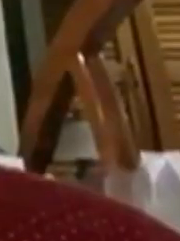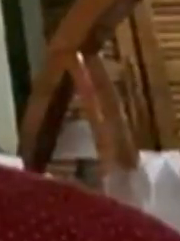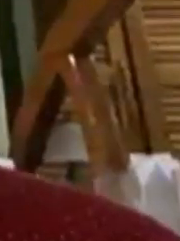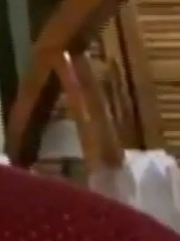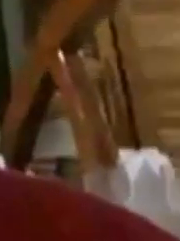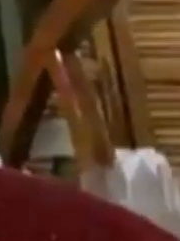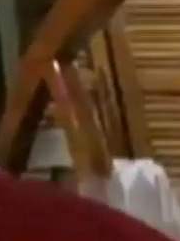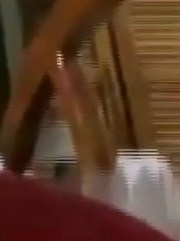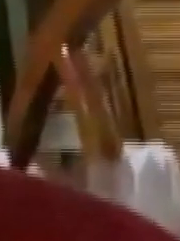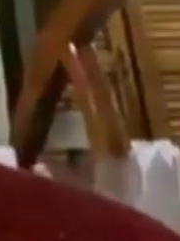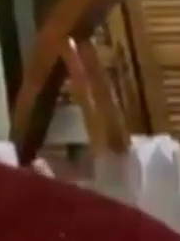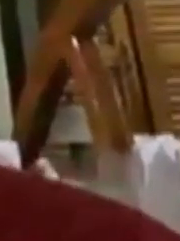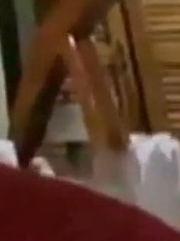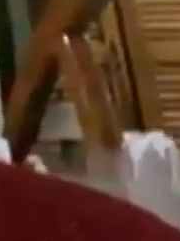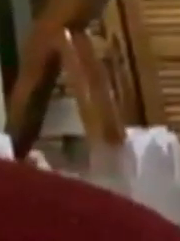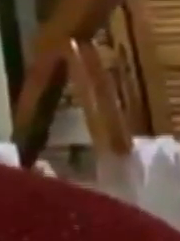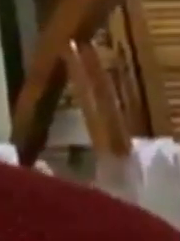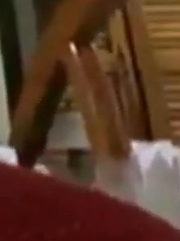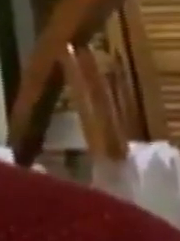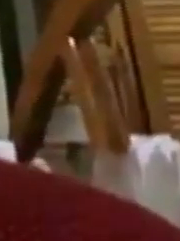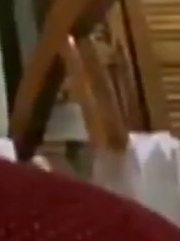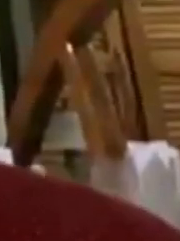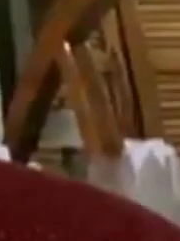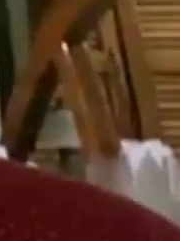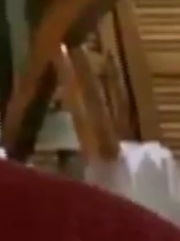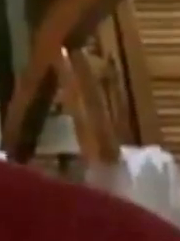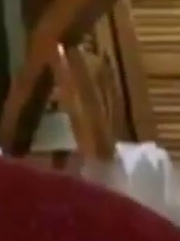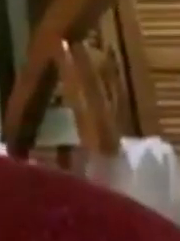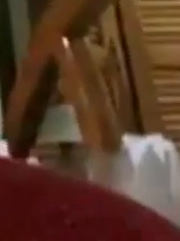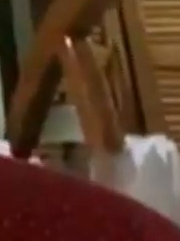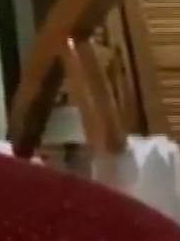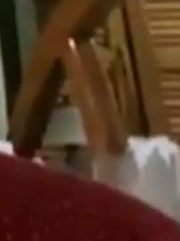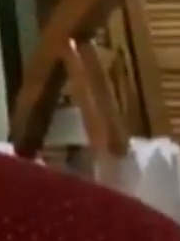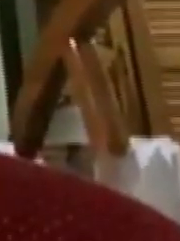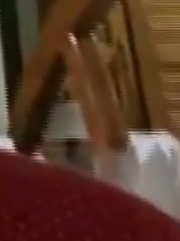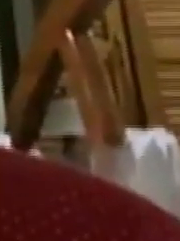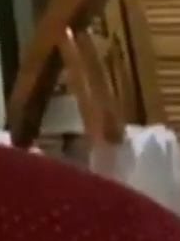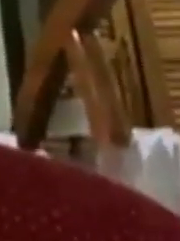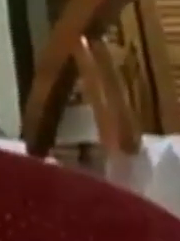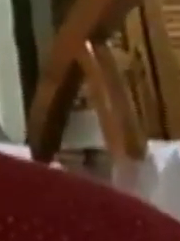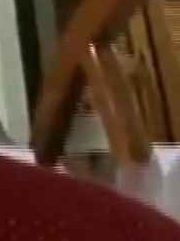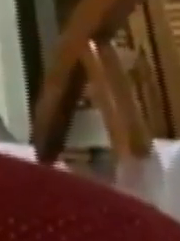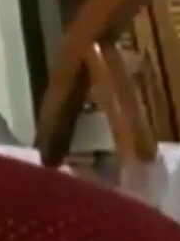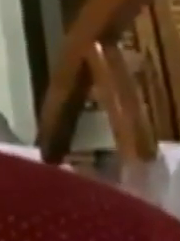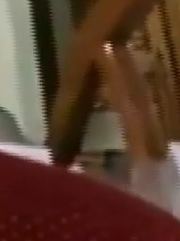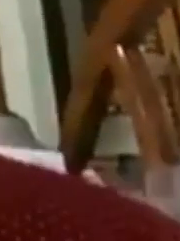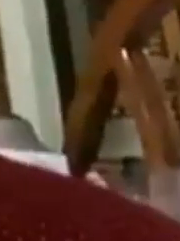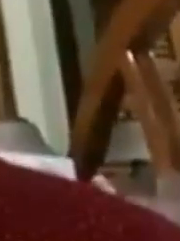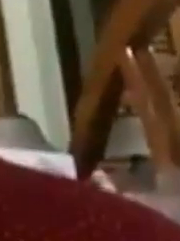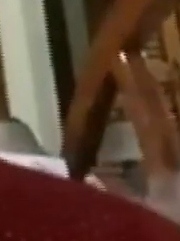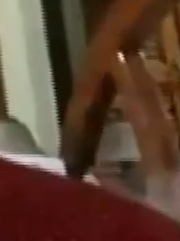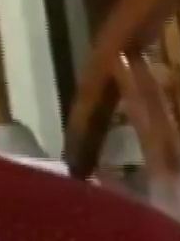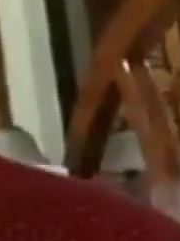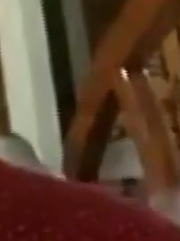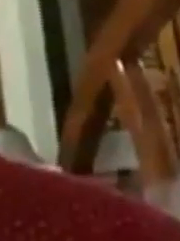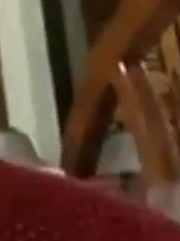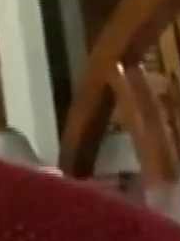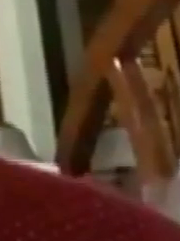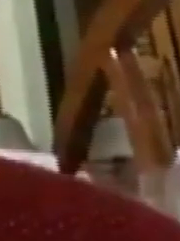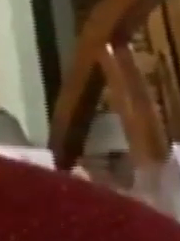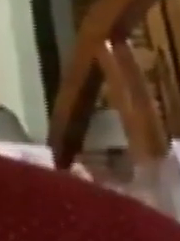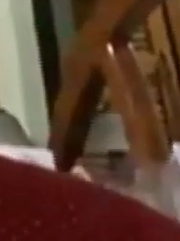Creo que hay una cosa muy importante. Como bien nos ha indicado persistentemente el ministro desde que inició toda la pandemia,